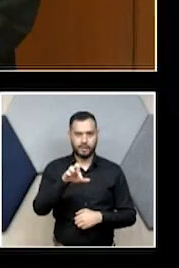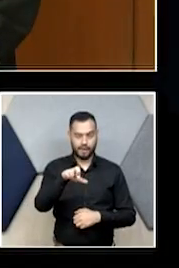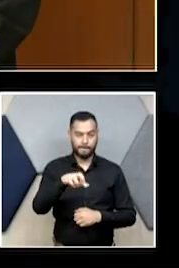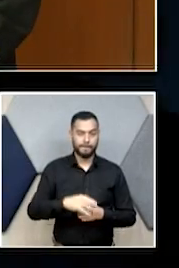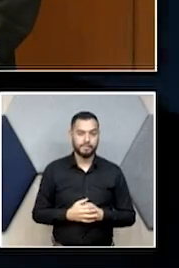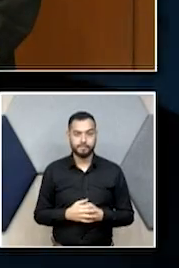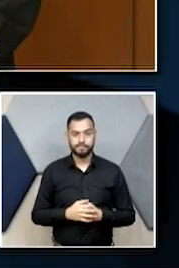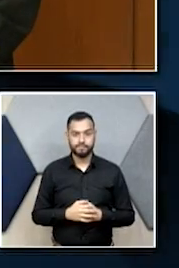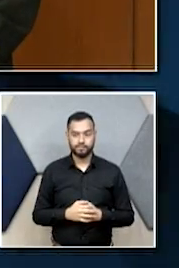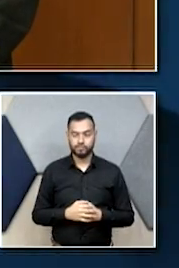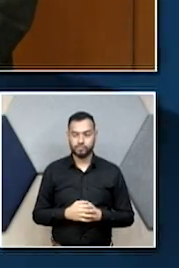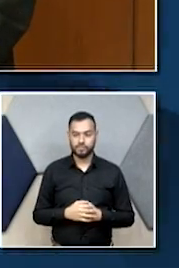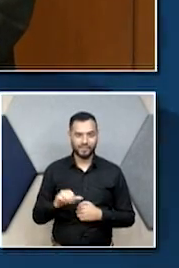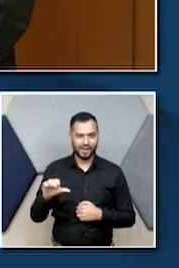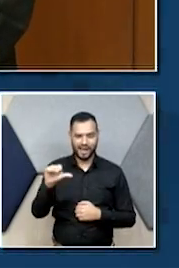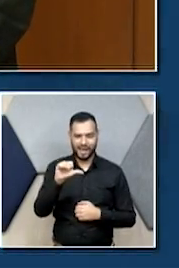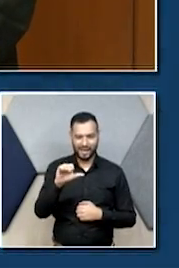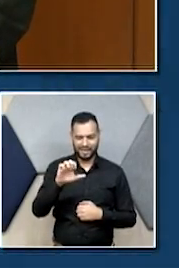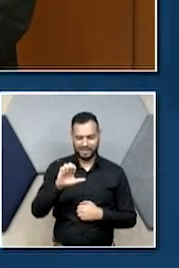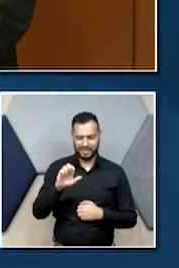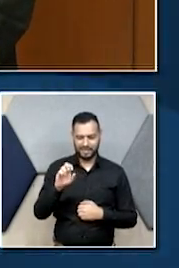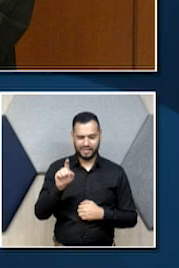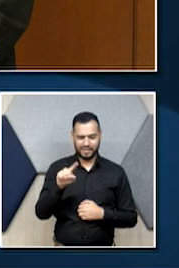señora Esperanza López,